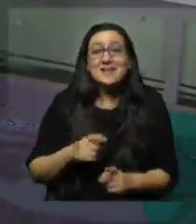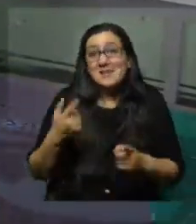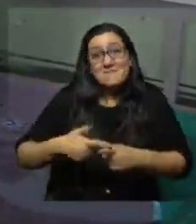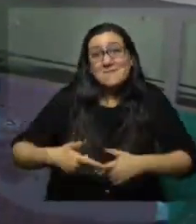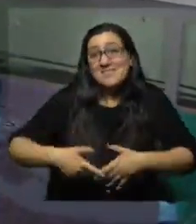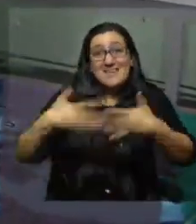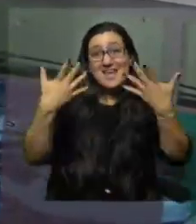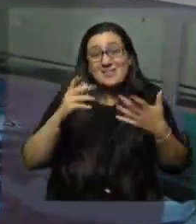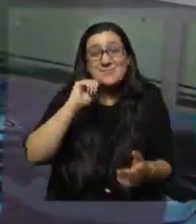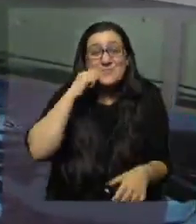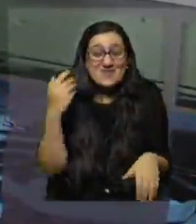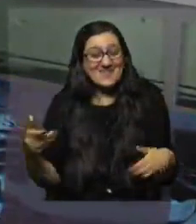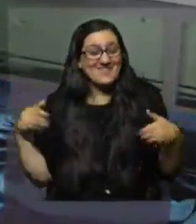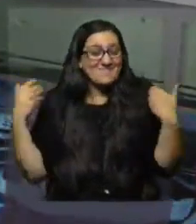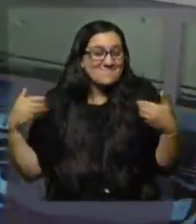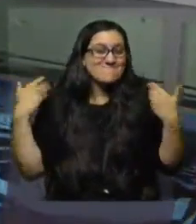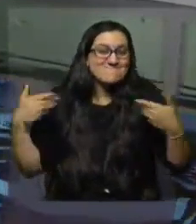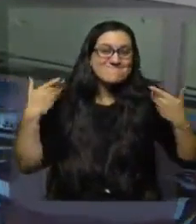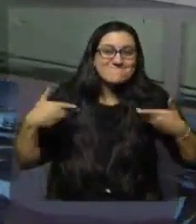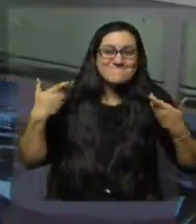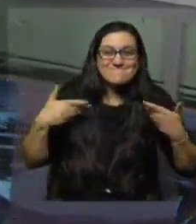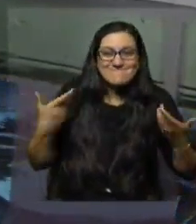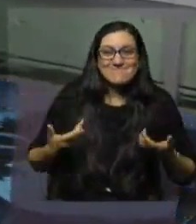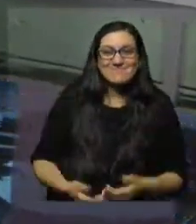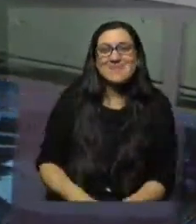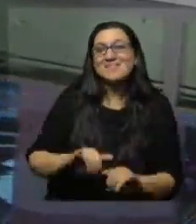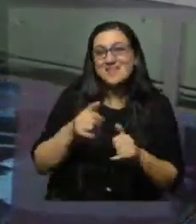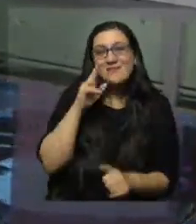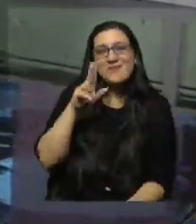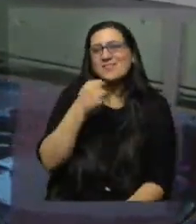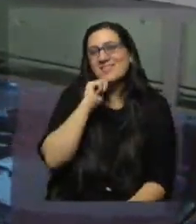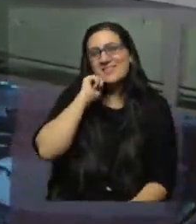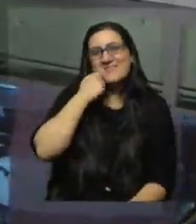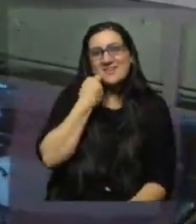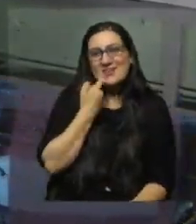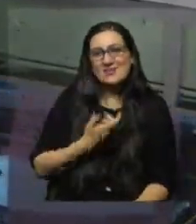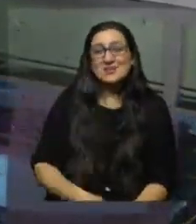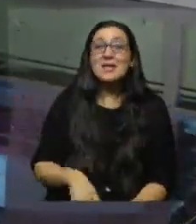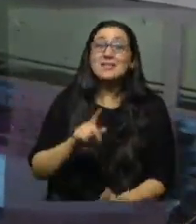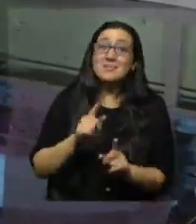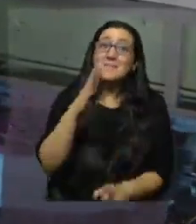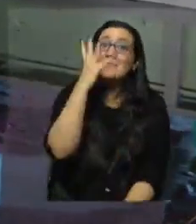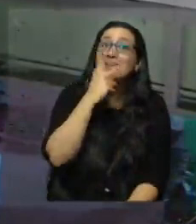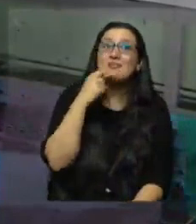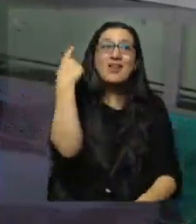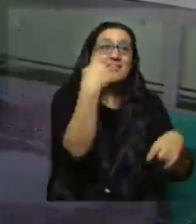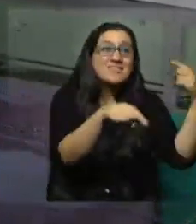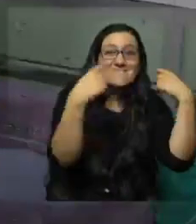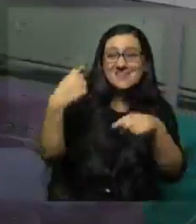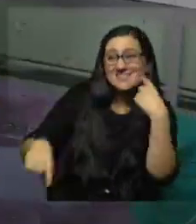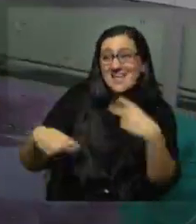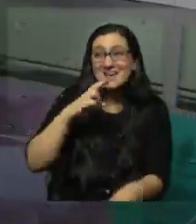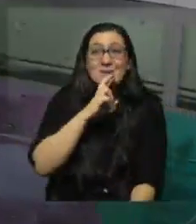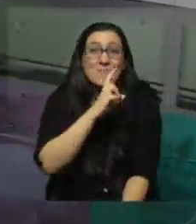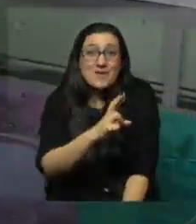Bueno, ustedes lo vieron, ¿no? Como decía Carlitos Prieto, ustedes lo vieron. Divino, maravilloso. Aparte, me encantó la diversidad de